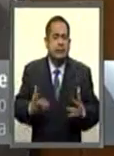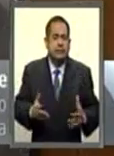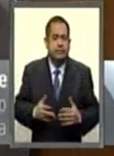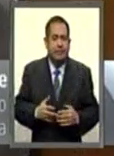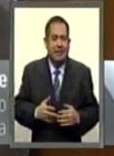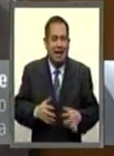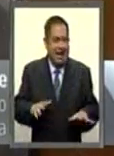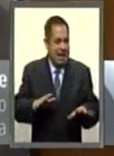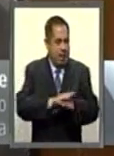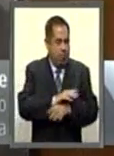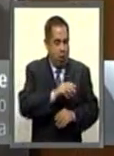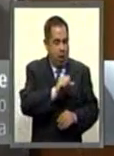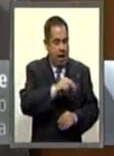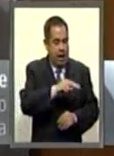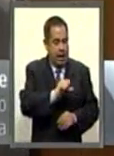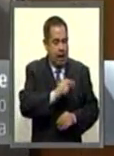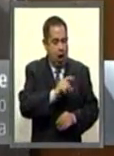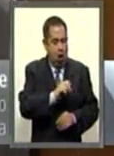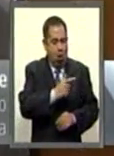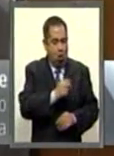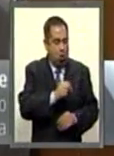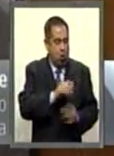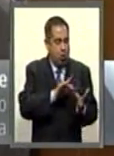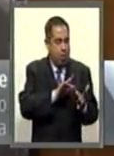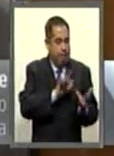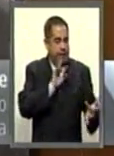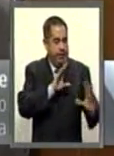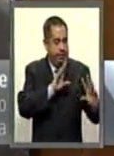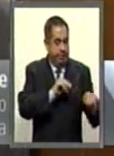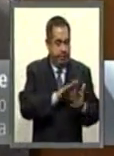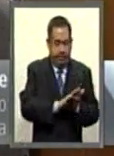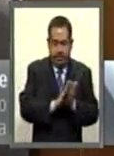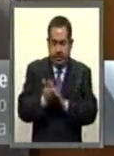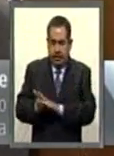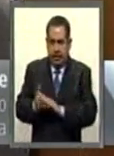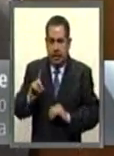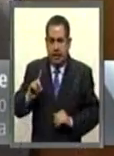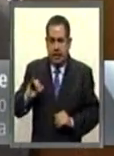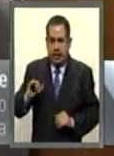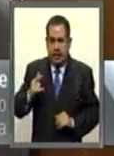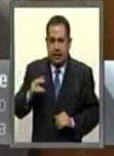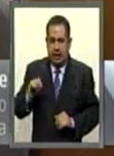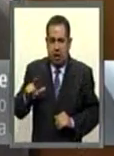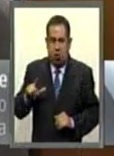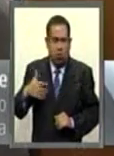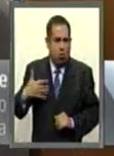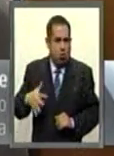la transición a la televisión digital terrestre. Un gran esfuerzo,